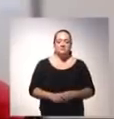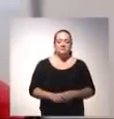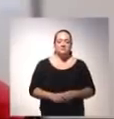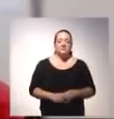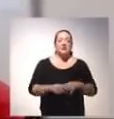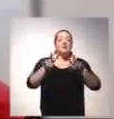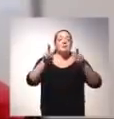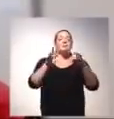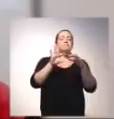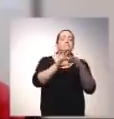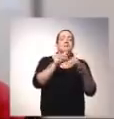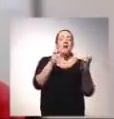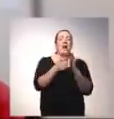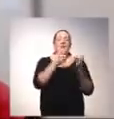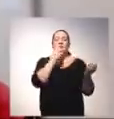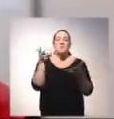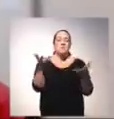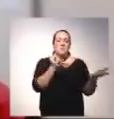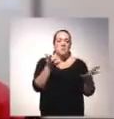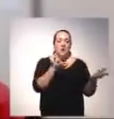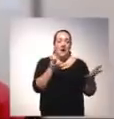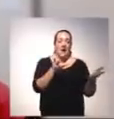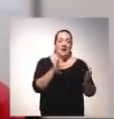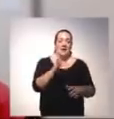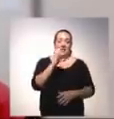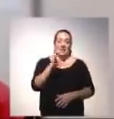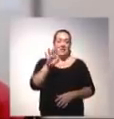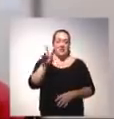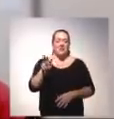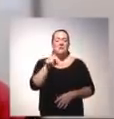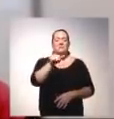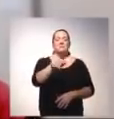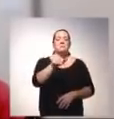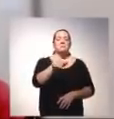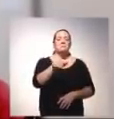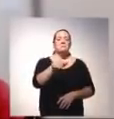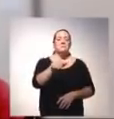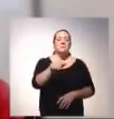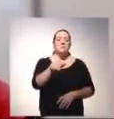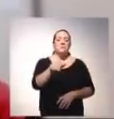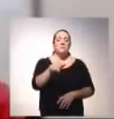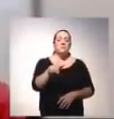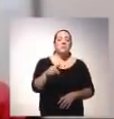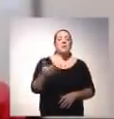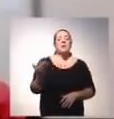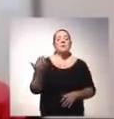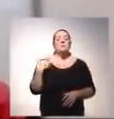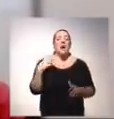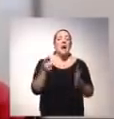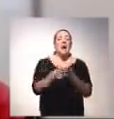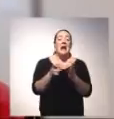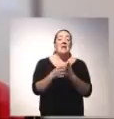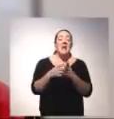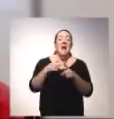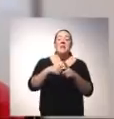En relación a calidad de aire debida a dióxido de azufre, se situó en la calidad en niveles